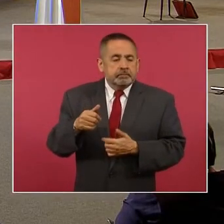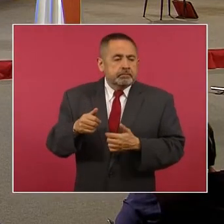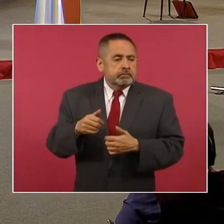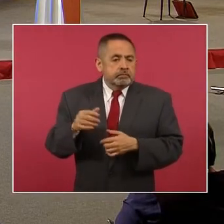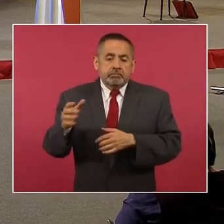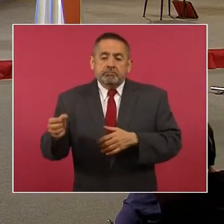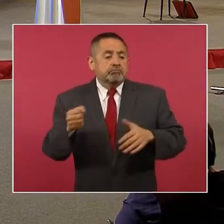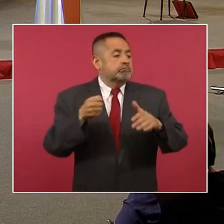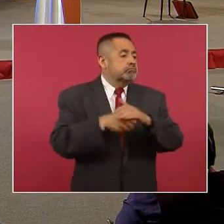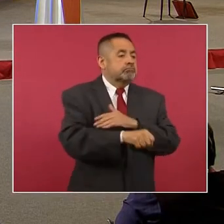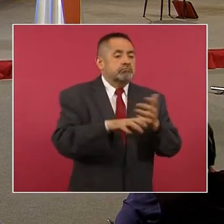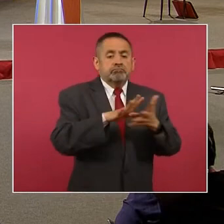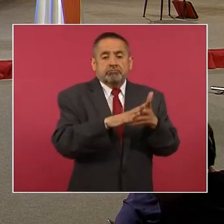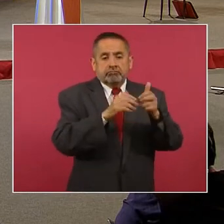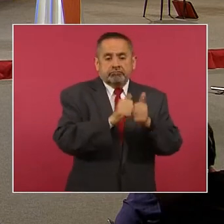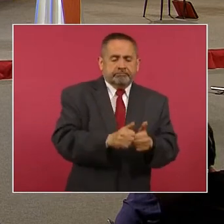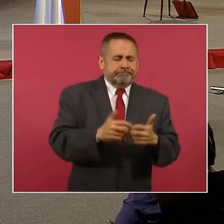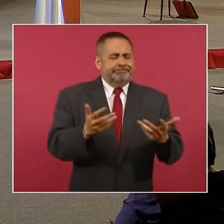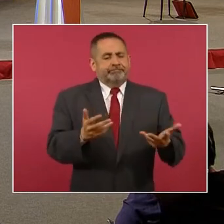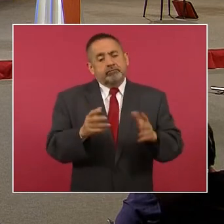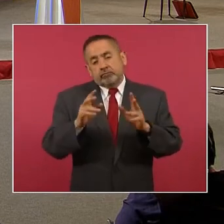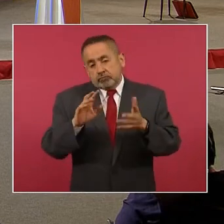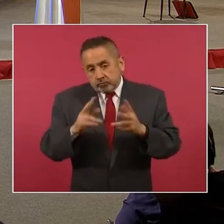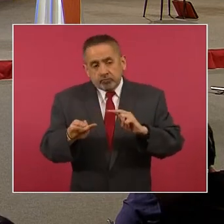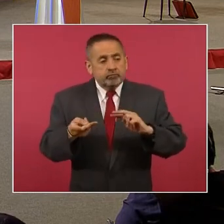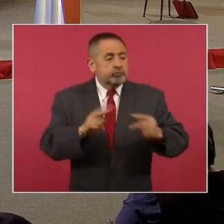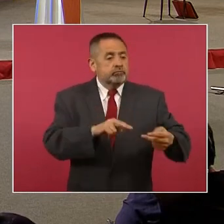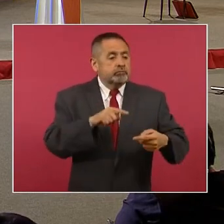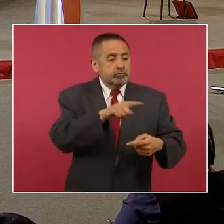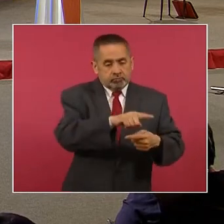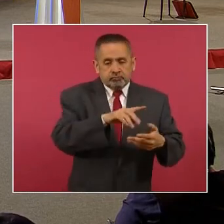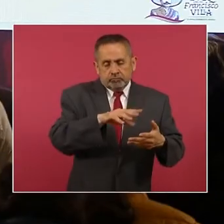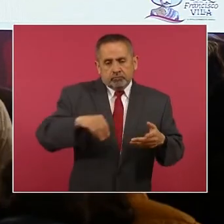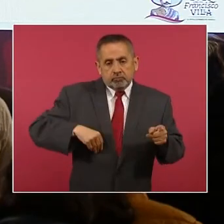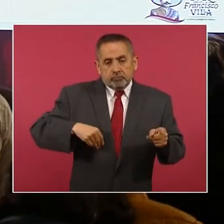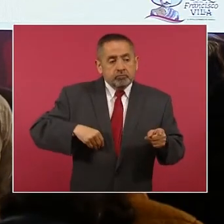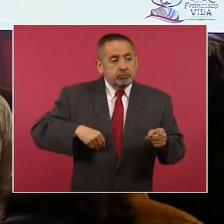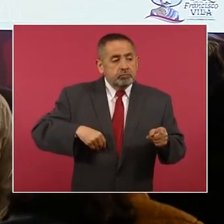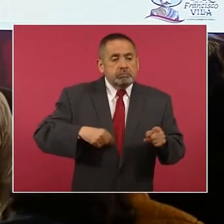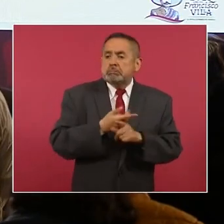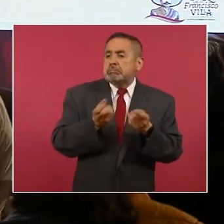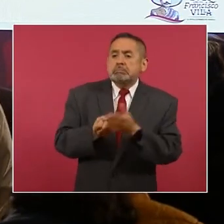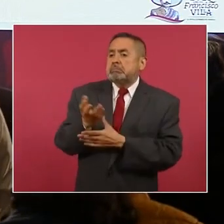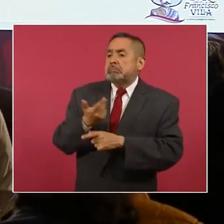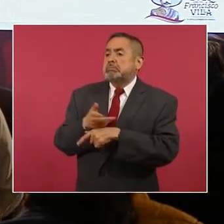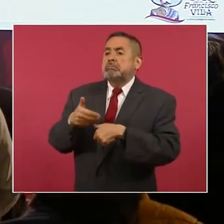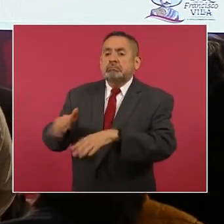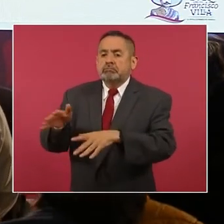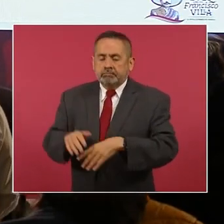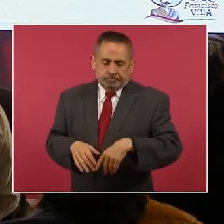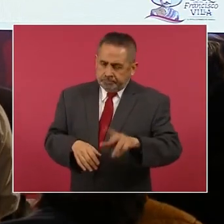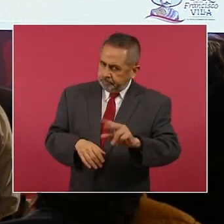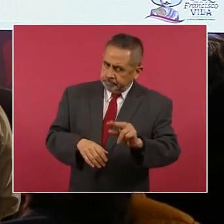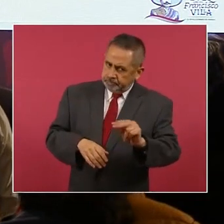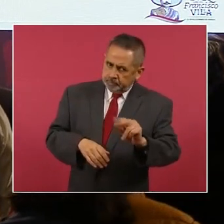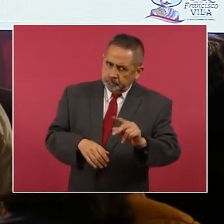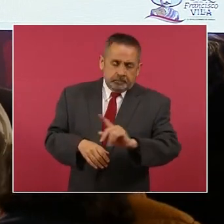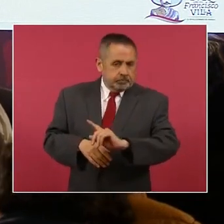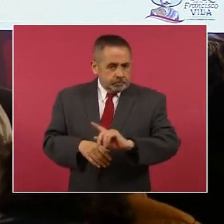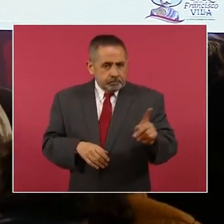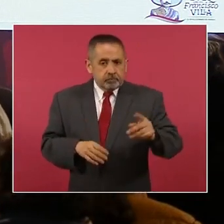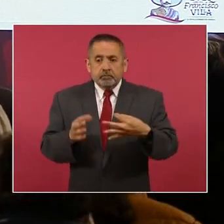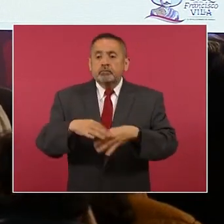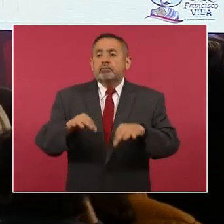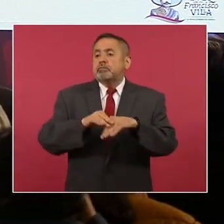o que una persona culpable de un delito quede impune. La paz y la tranquilidad social